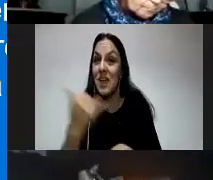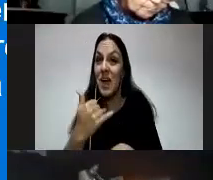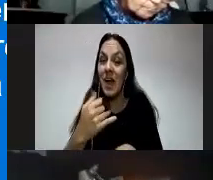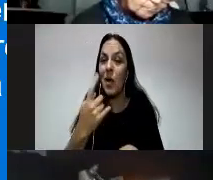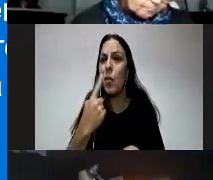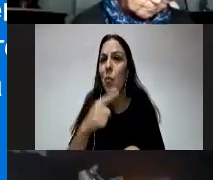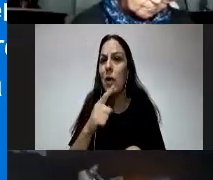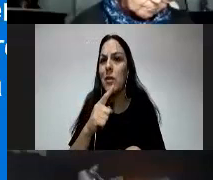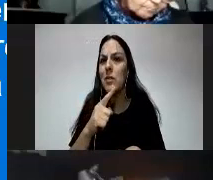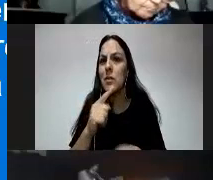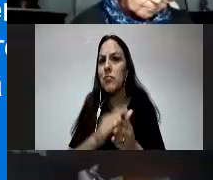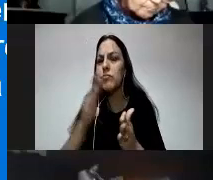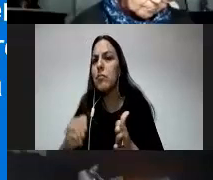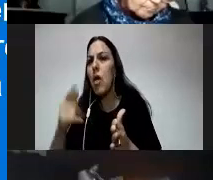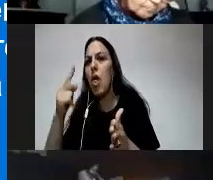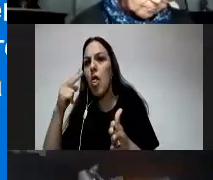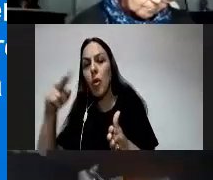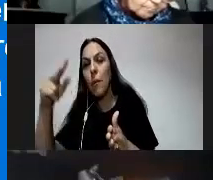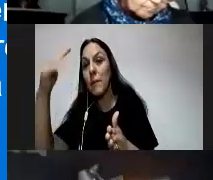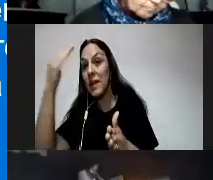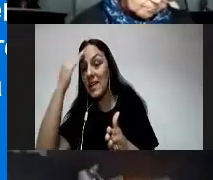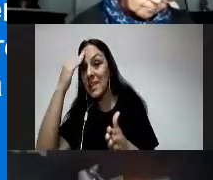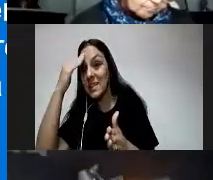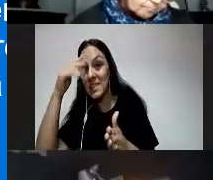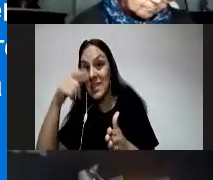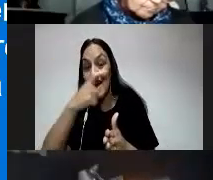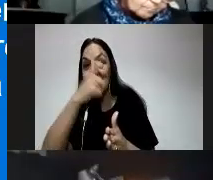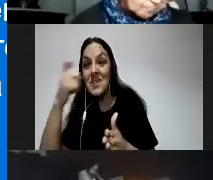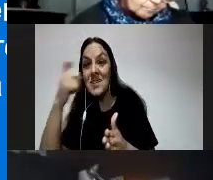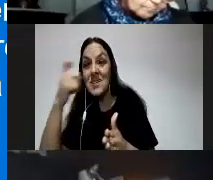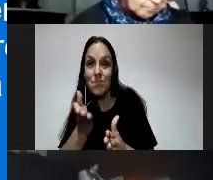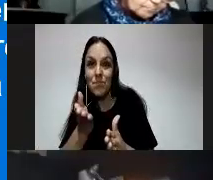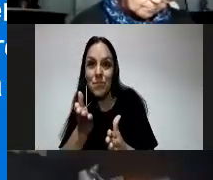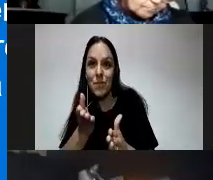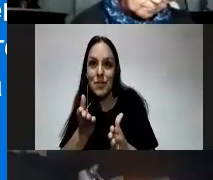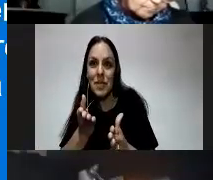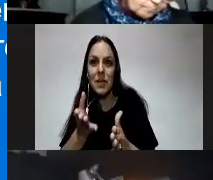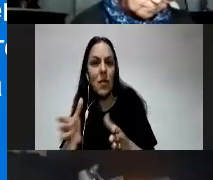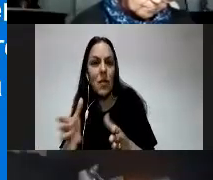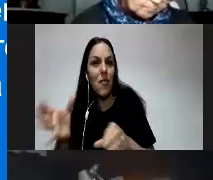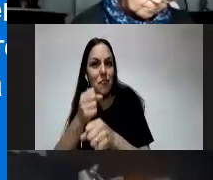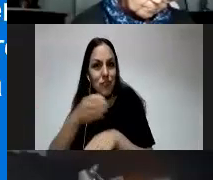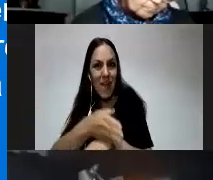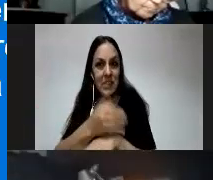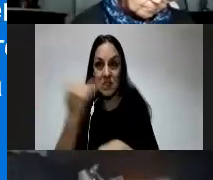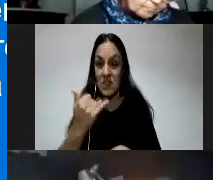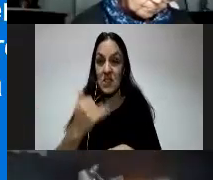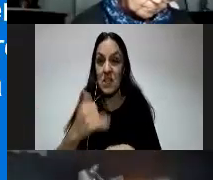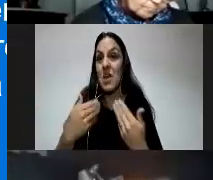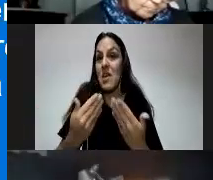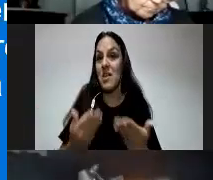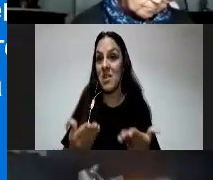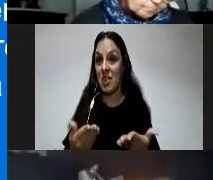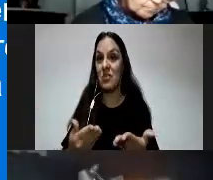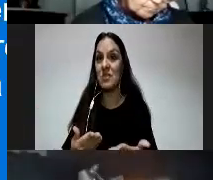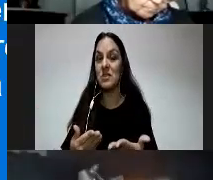el 100% en el ámbito de la Ciudad Autónoma de Buenos Aires. Estaríamos arrancando desde